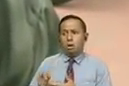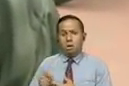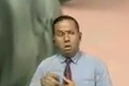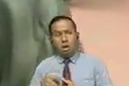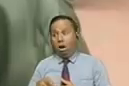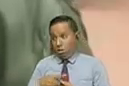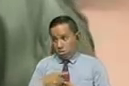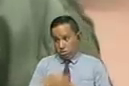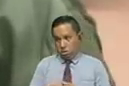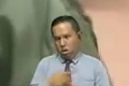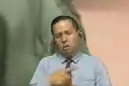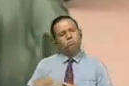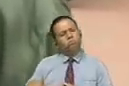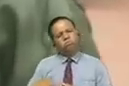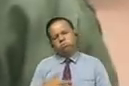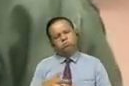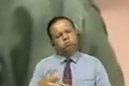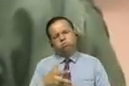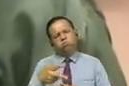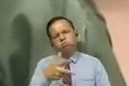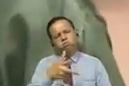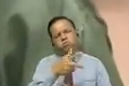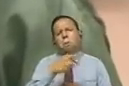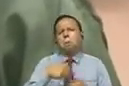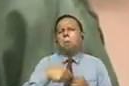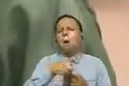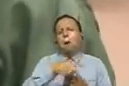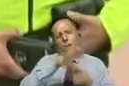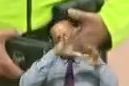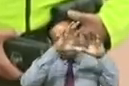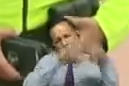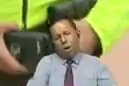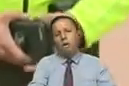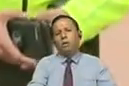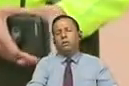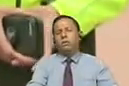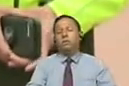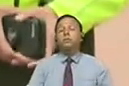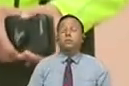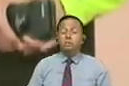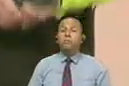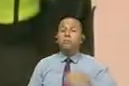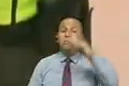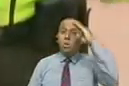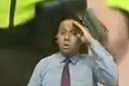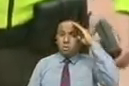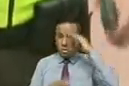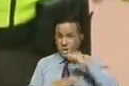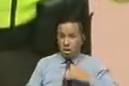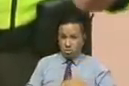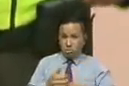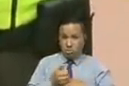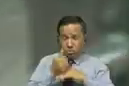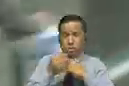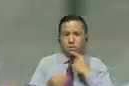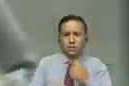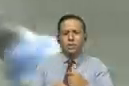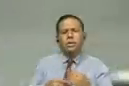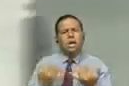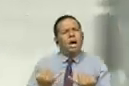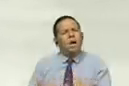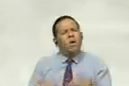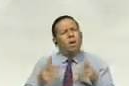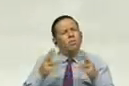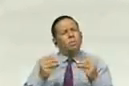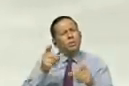al tipo y lo agarraron a una cuadra del sitio. El comandante del distrito, Manuel Azaín, señaló que los delitos de